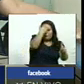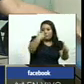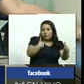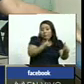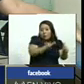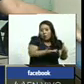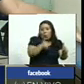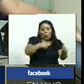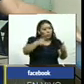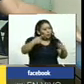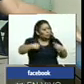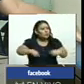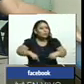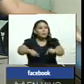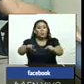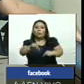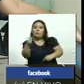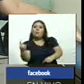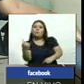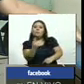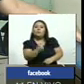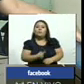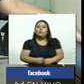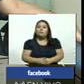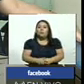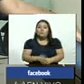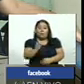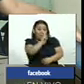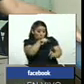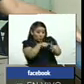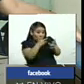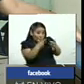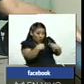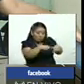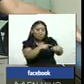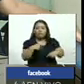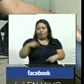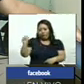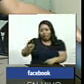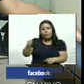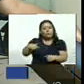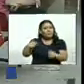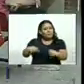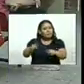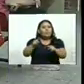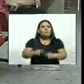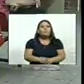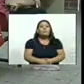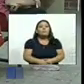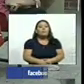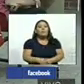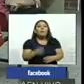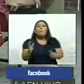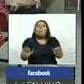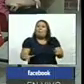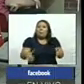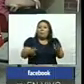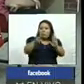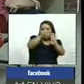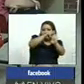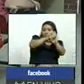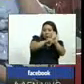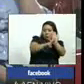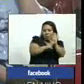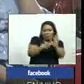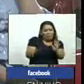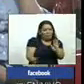de ahora en adelante lo vamos a hacer para otras personas también. ¿Se anima a seguir donando? Claro que sí, ahí vamos a estar. Los requisitos para ser donantes